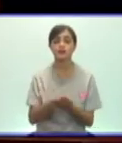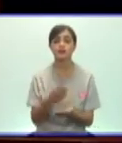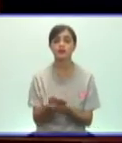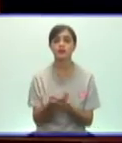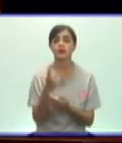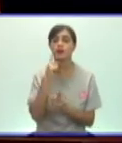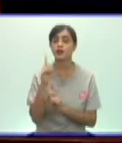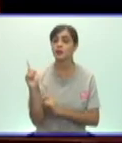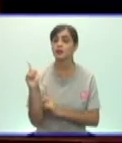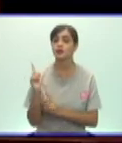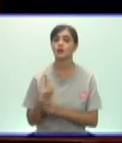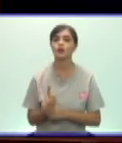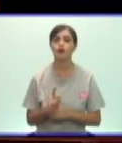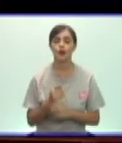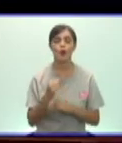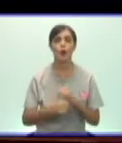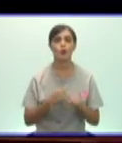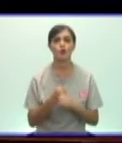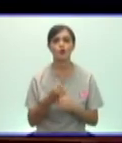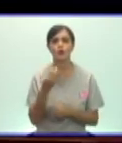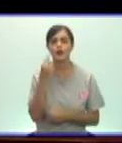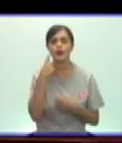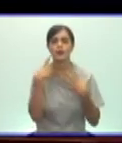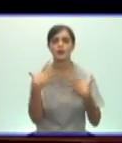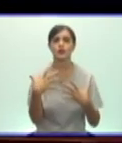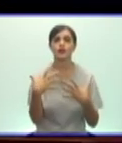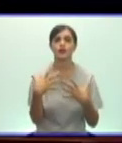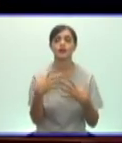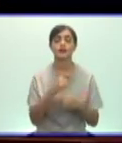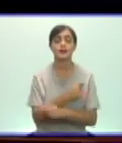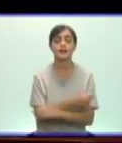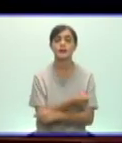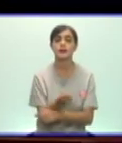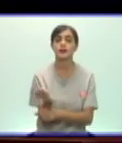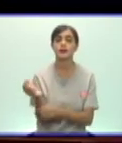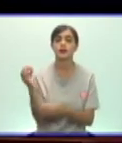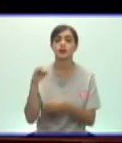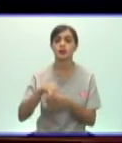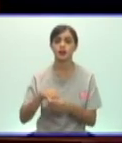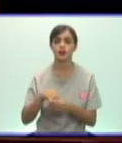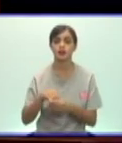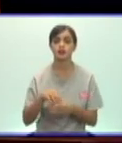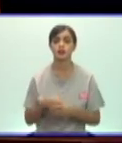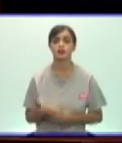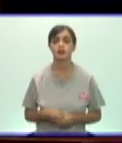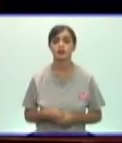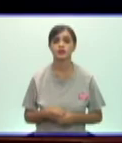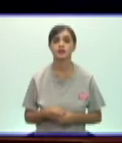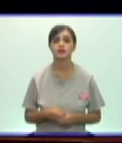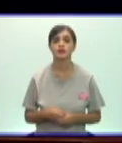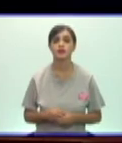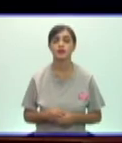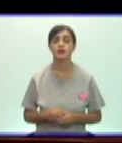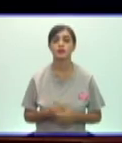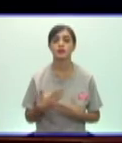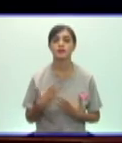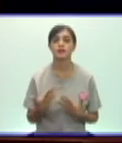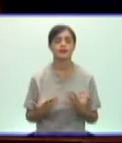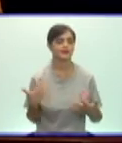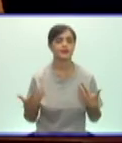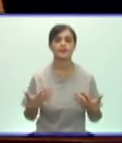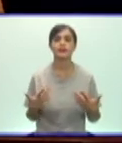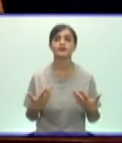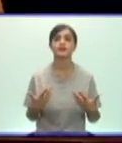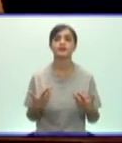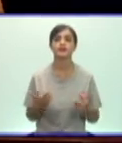que les son útiles para el desarrollo de su seminario integrador. Espero también que les motive estos fragmentos a buscar la película